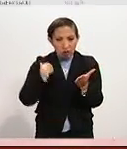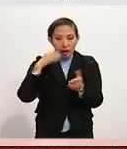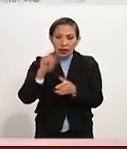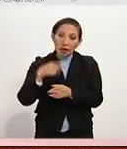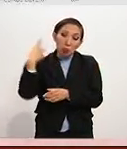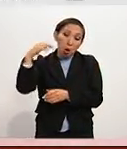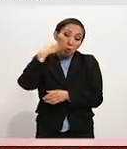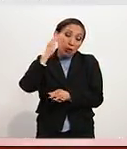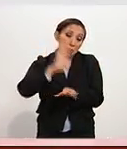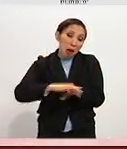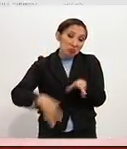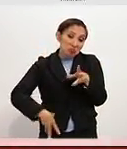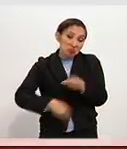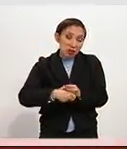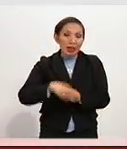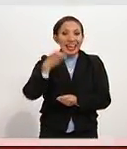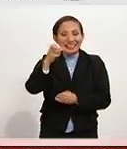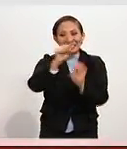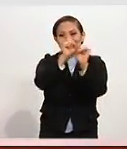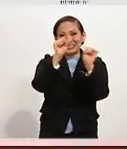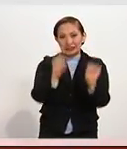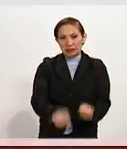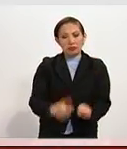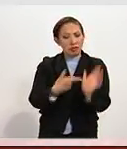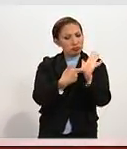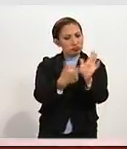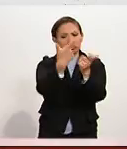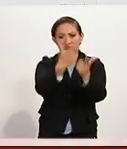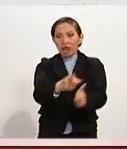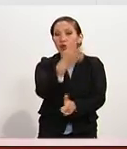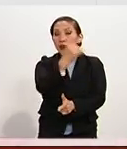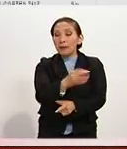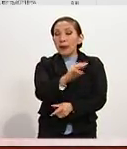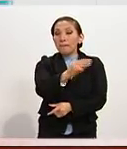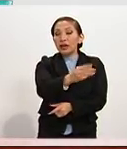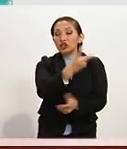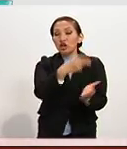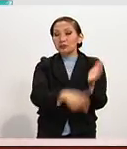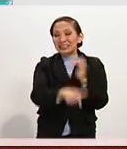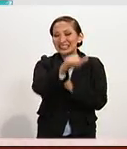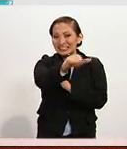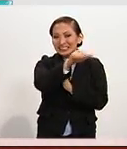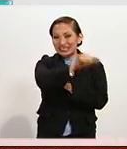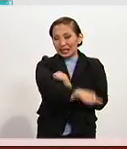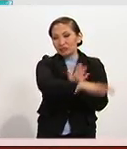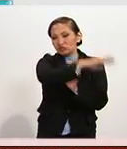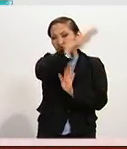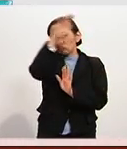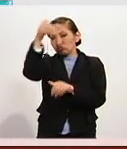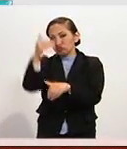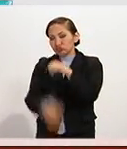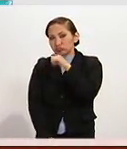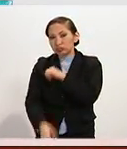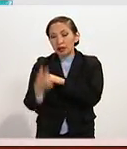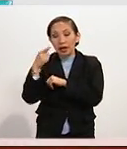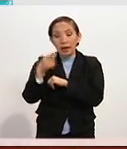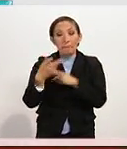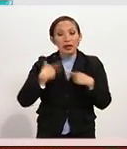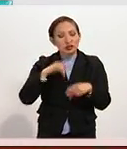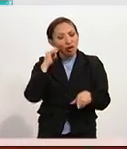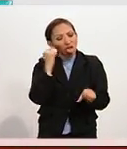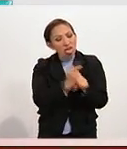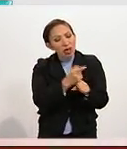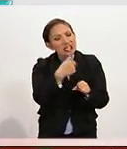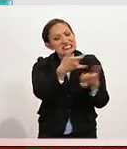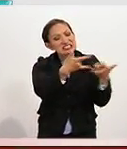capture voluntariamente. Este sistema está disponible desde el 9 de mayo de 2016 y tiene como finalidad que los electores